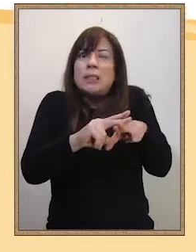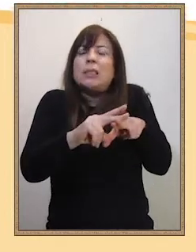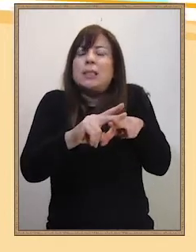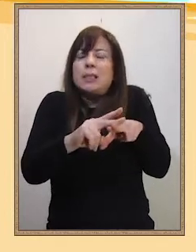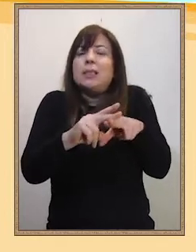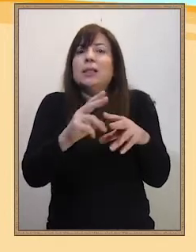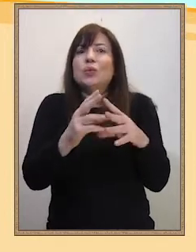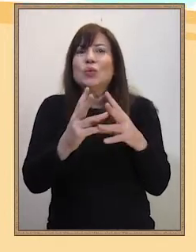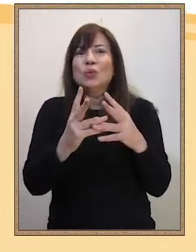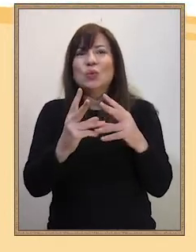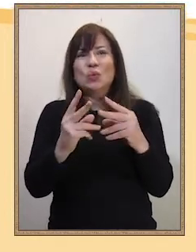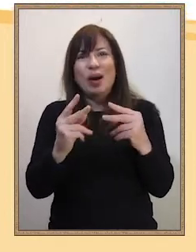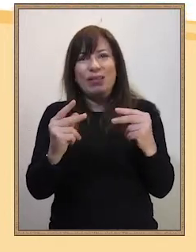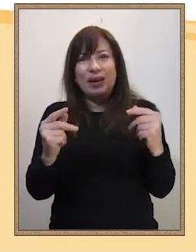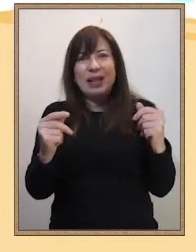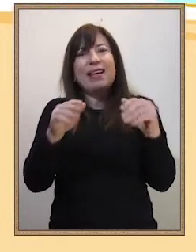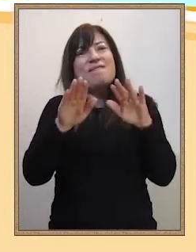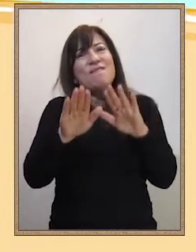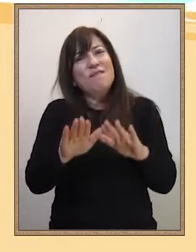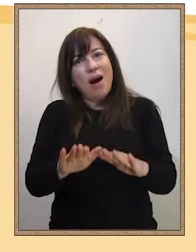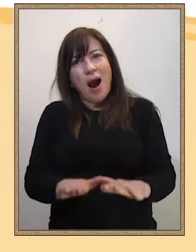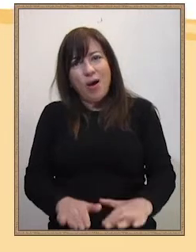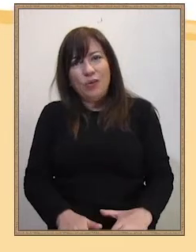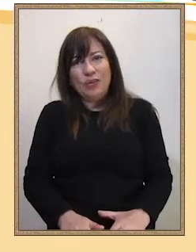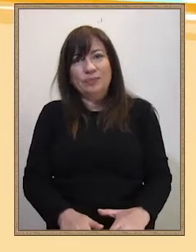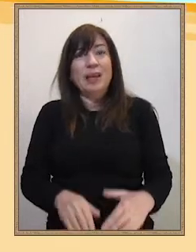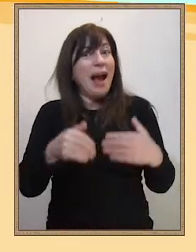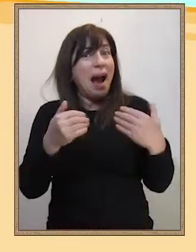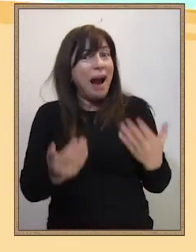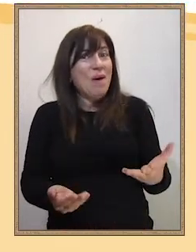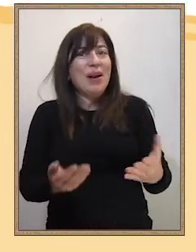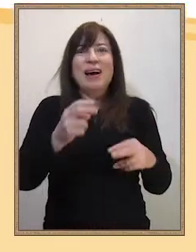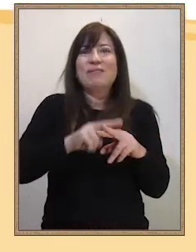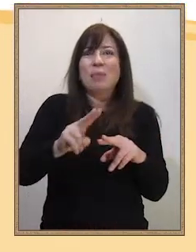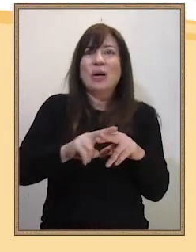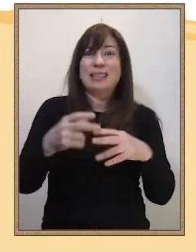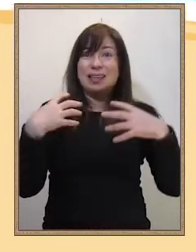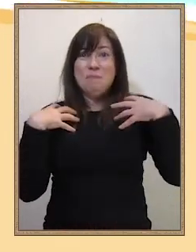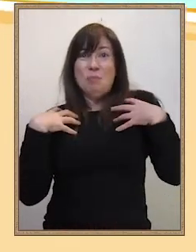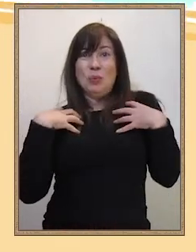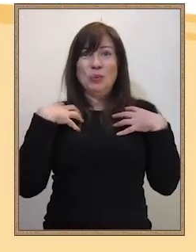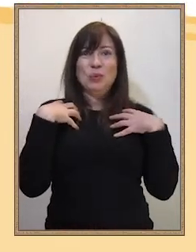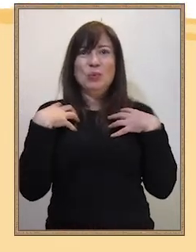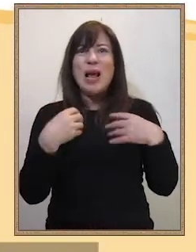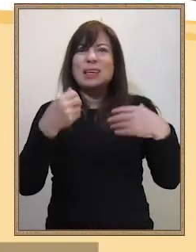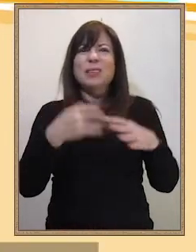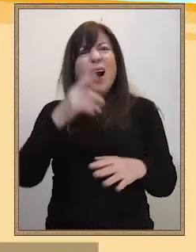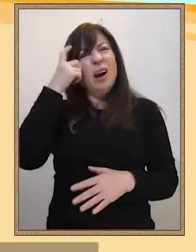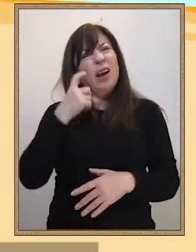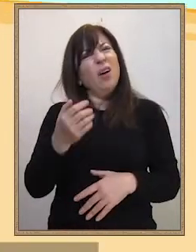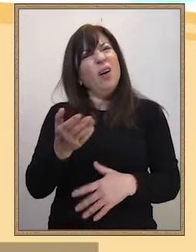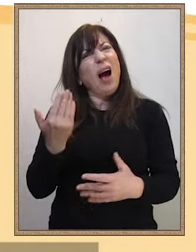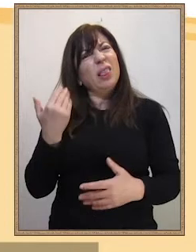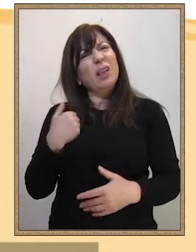Y suavemente bajo. Y ahora vamos a hacer una postura que ya creo que habíamos